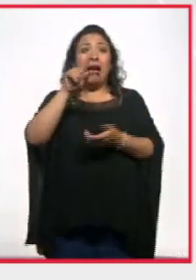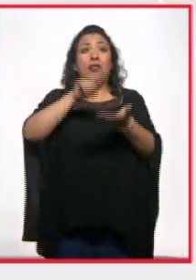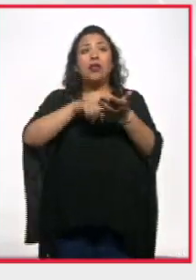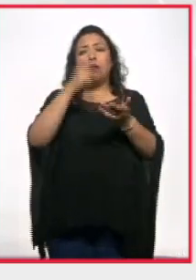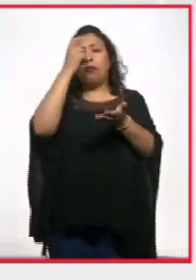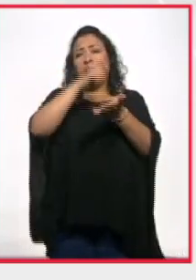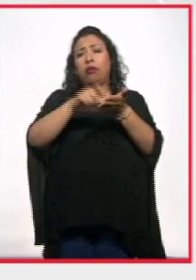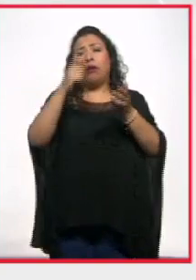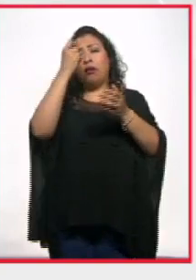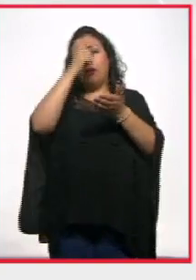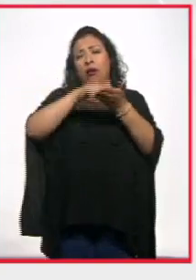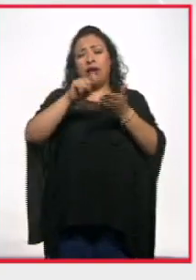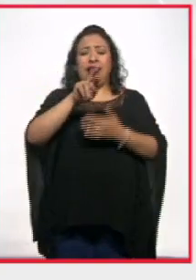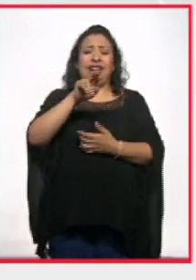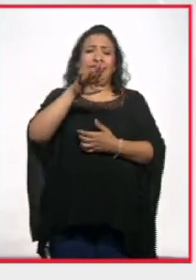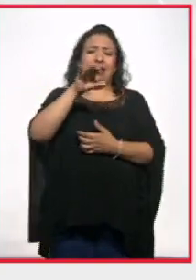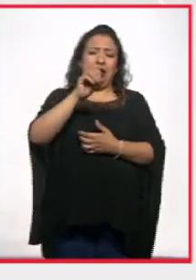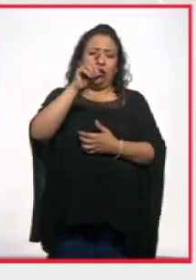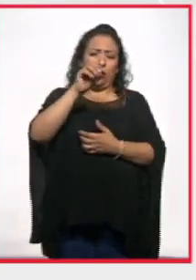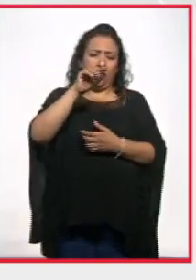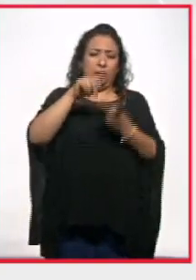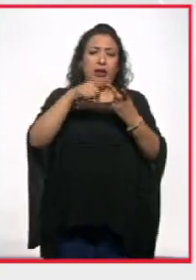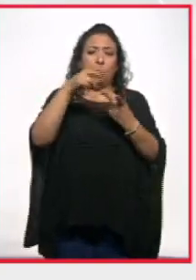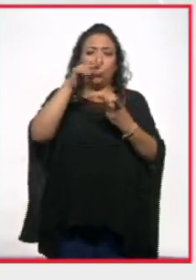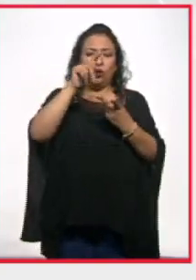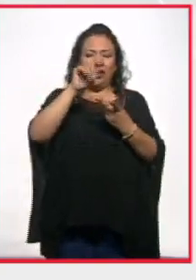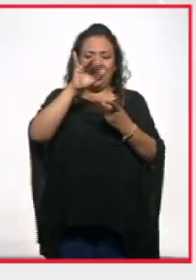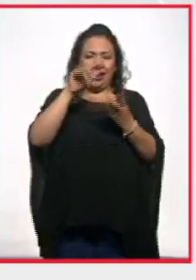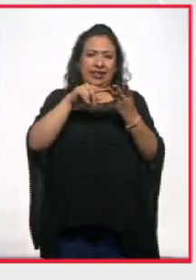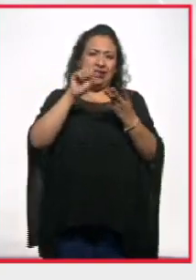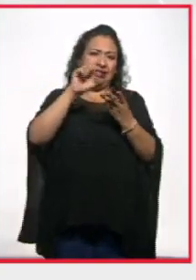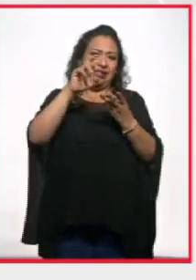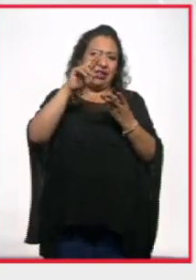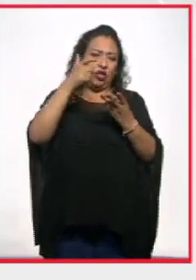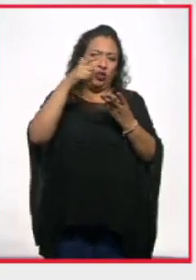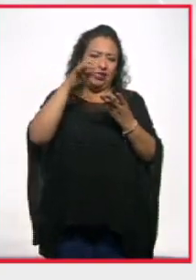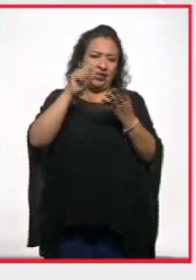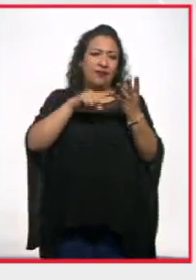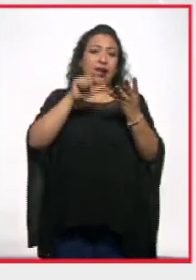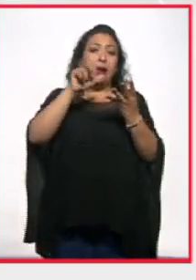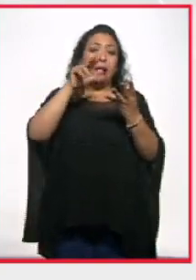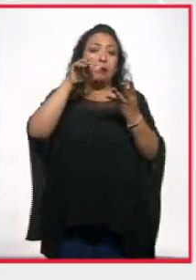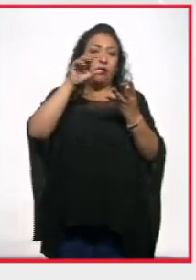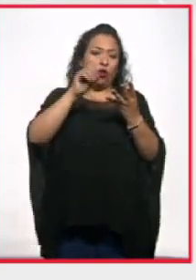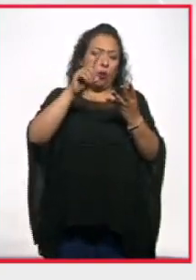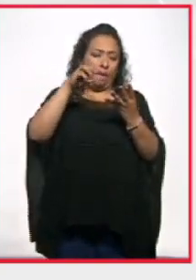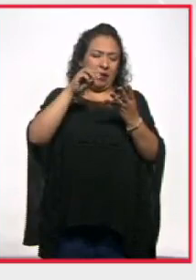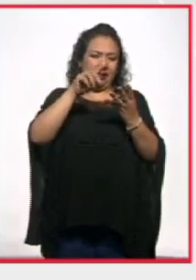de los compositores Ricardo Palmerín, Guti Cárdenas, Sergio Esquivel y Armando Manzanero.